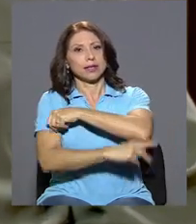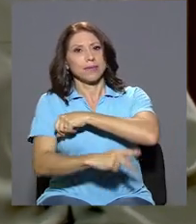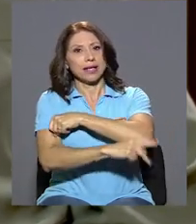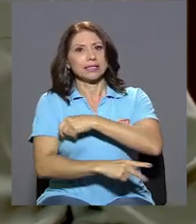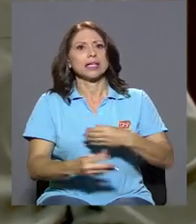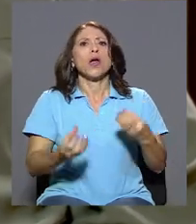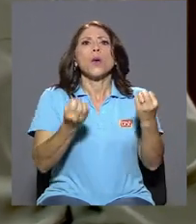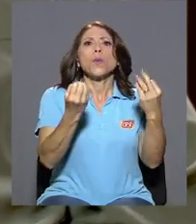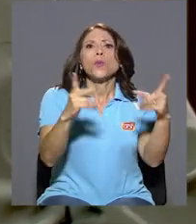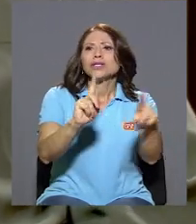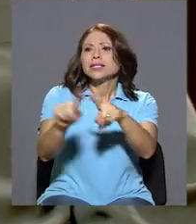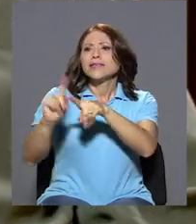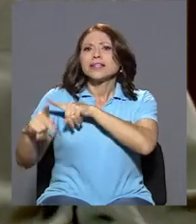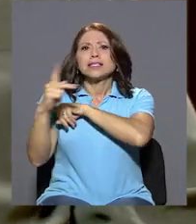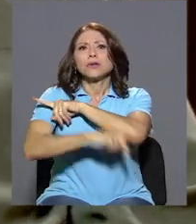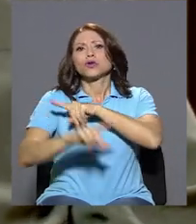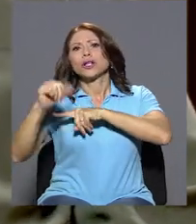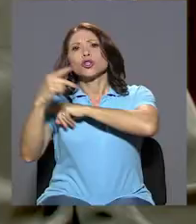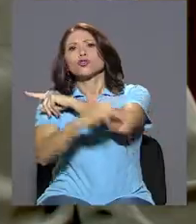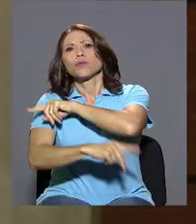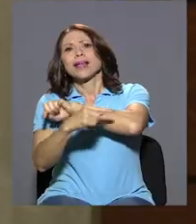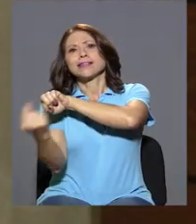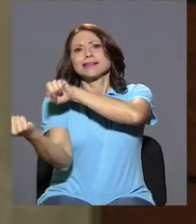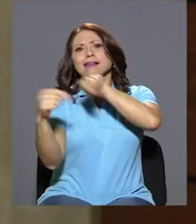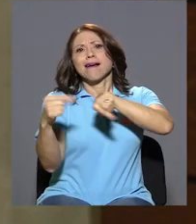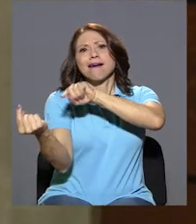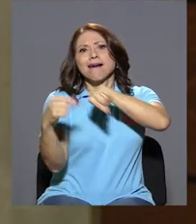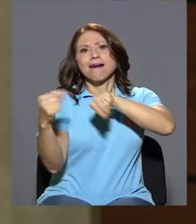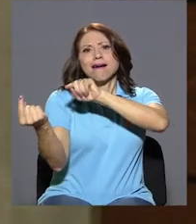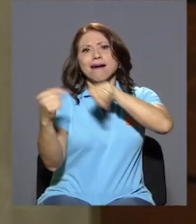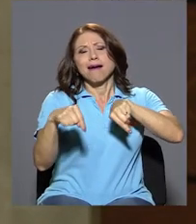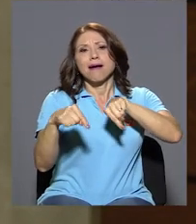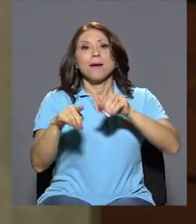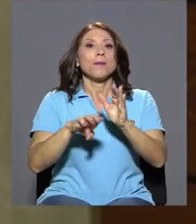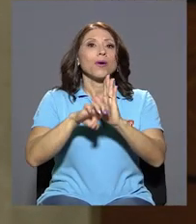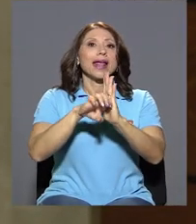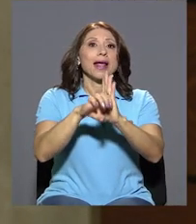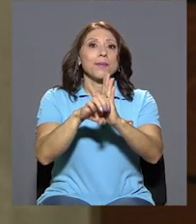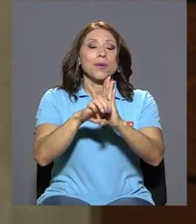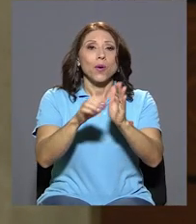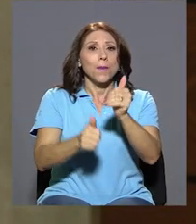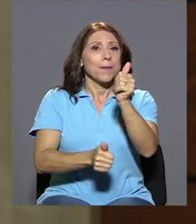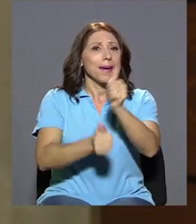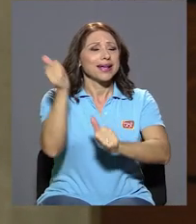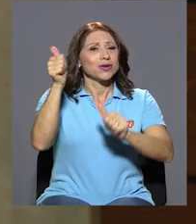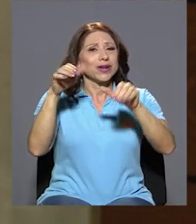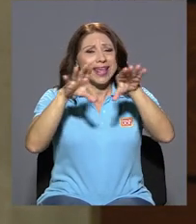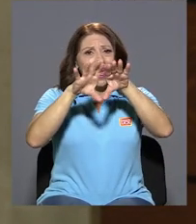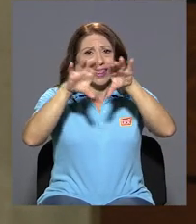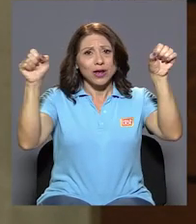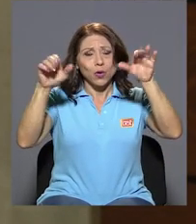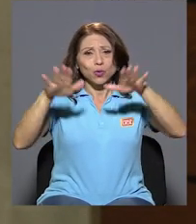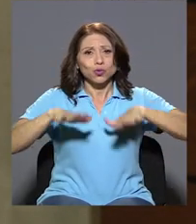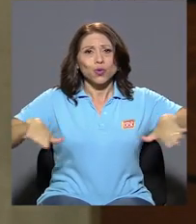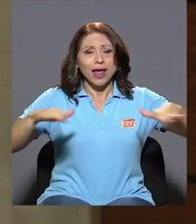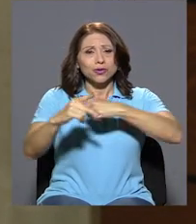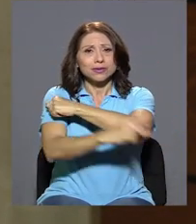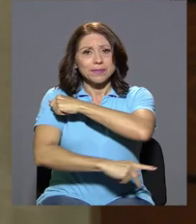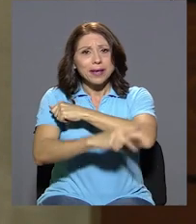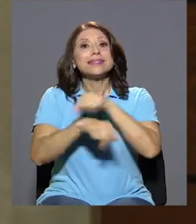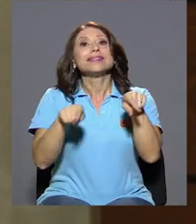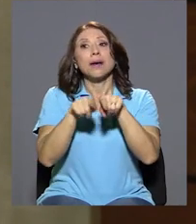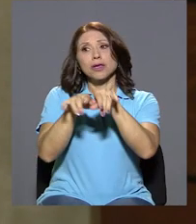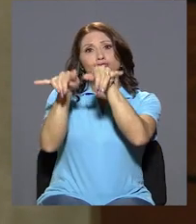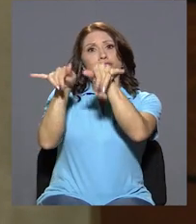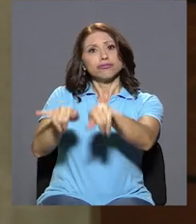país muy cosmopolita por ejemplo la mayoría de los consulados que existían en el